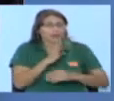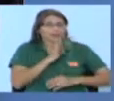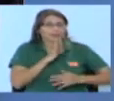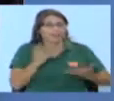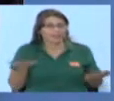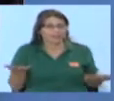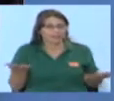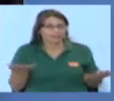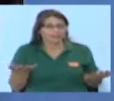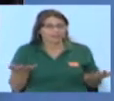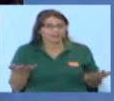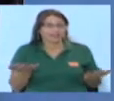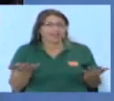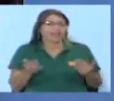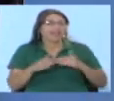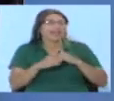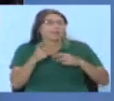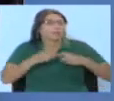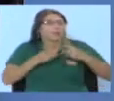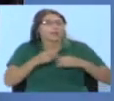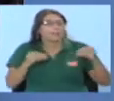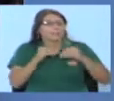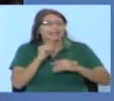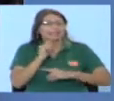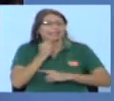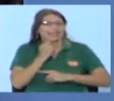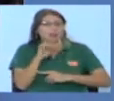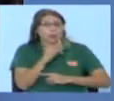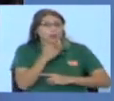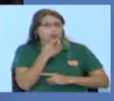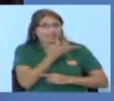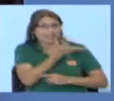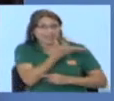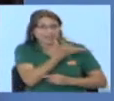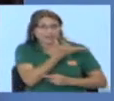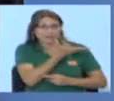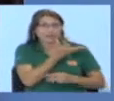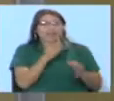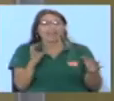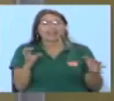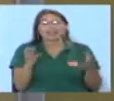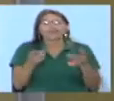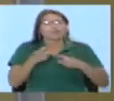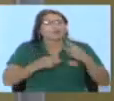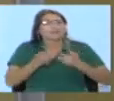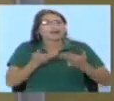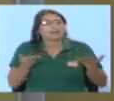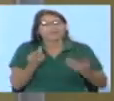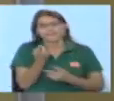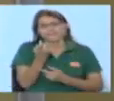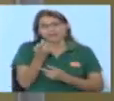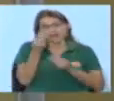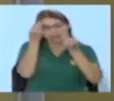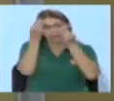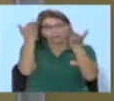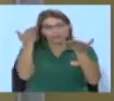sea, básicamente el problema más serio, como lo dicen ellos, tiene que ver con todo el tema de desinformación. De hecho, no existen, no